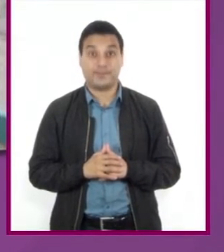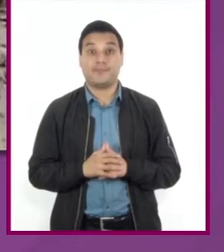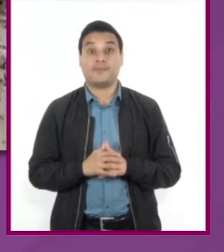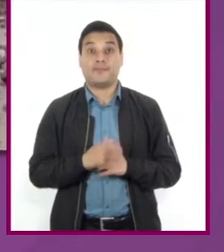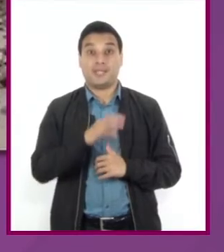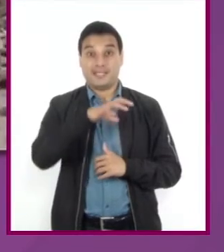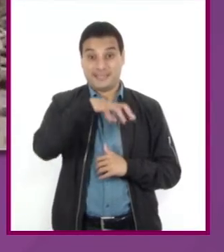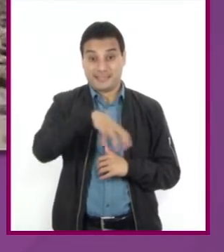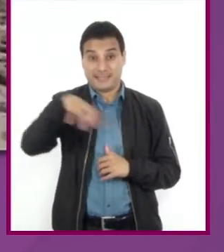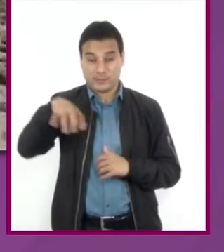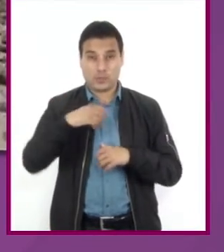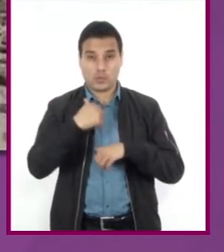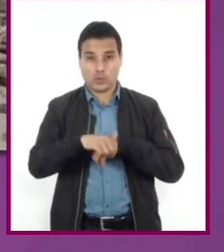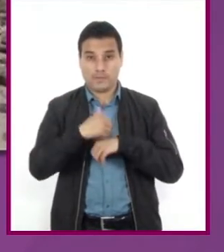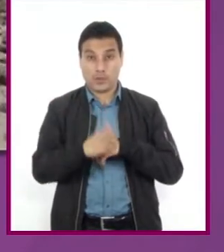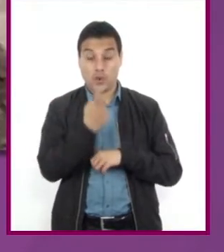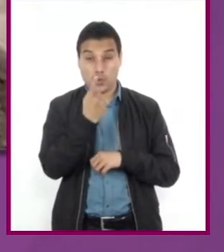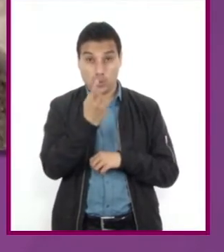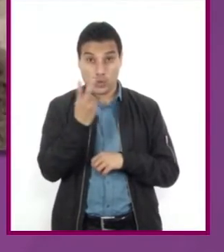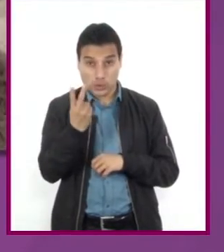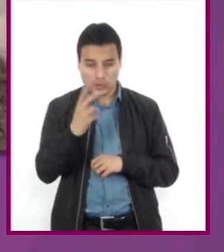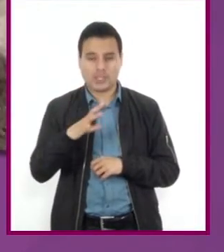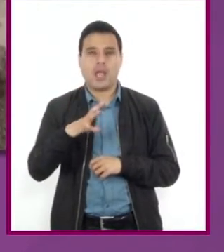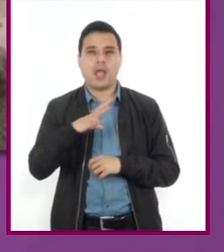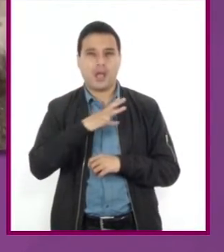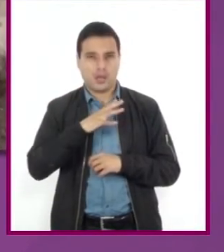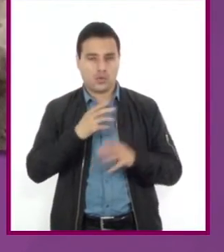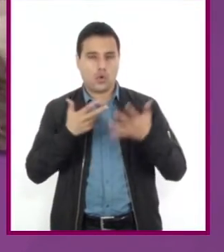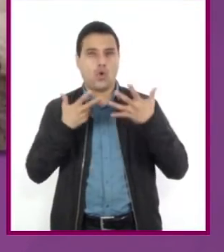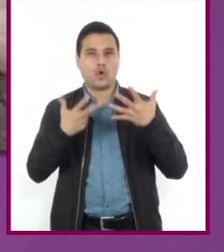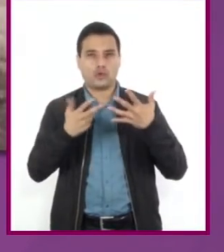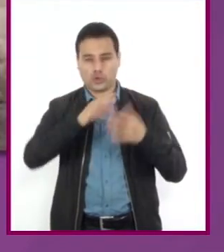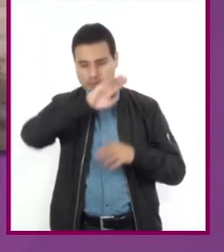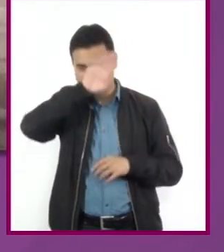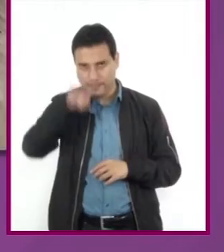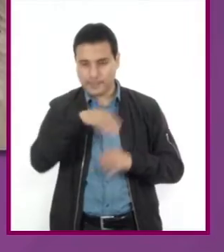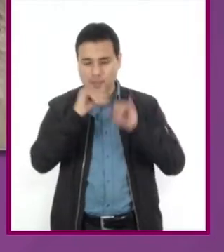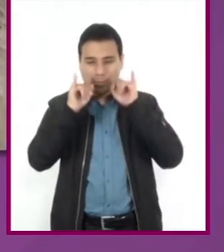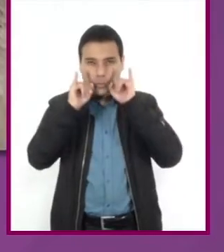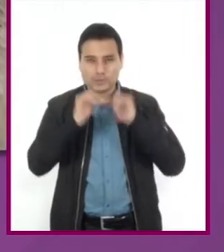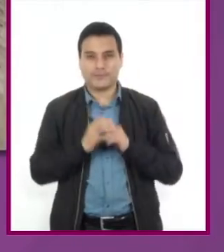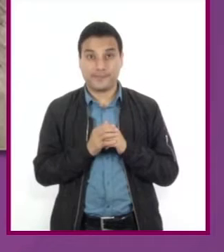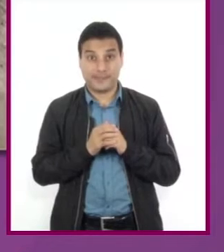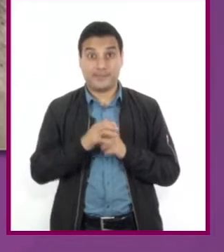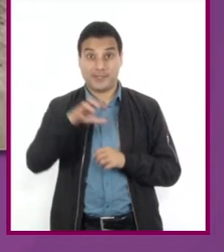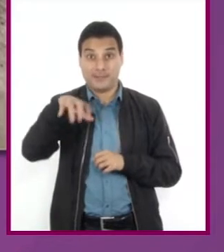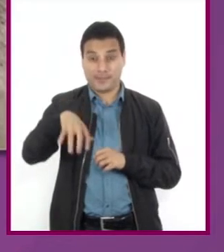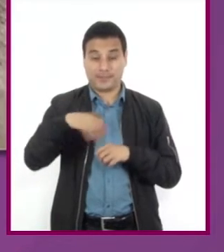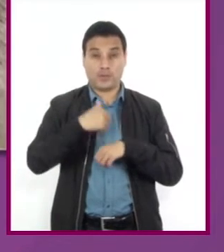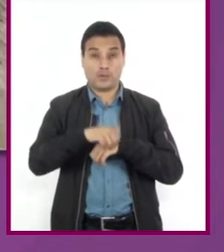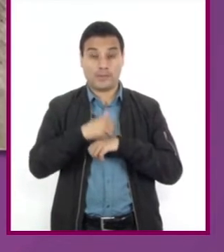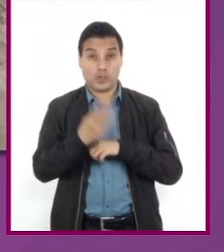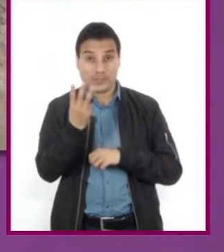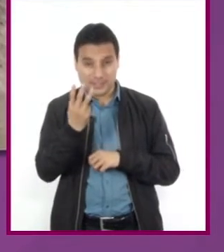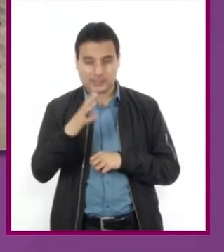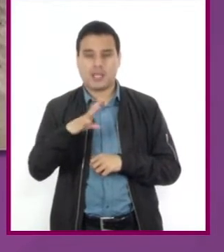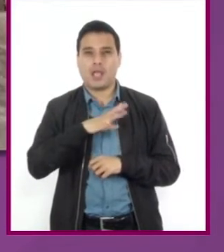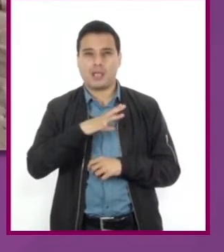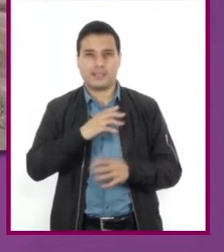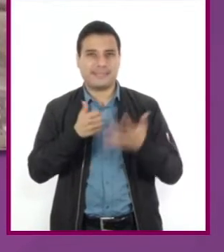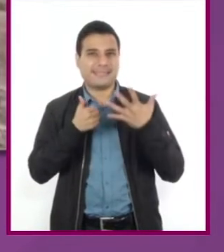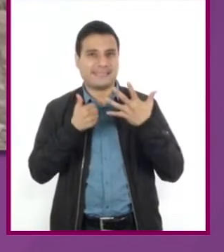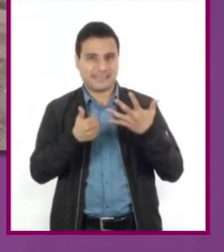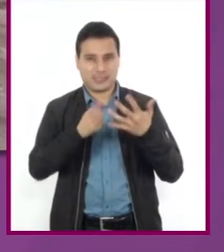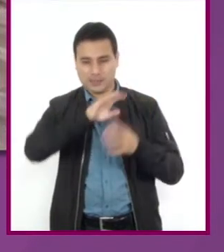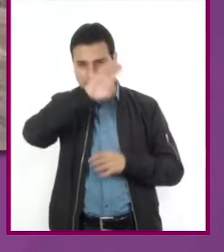conjunto se han identificado restos de 8 mamuts y en la sección 3 hasta ahorita restos de 6 mamuts. Y